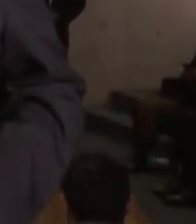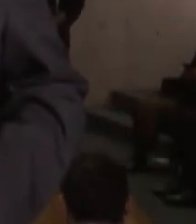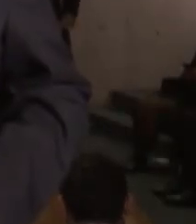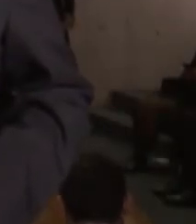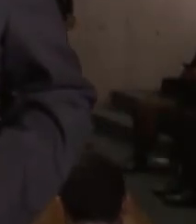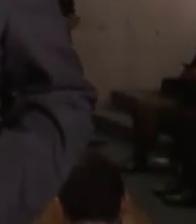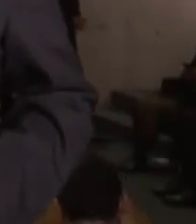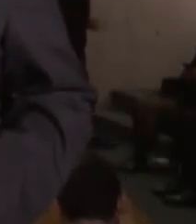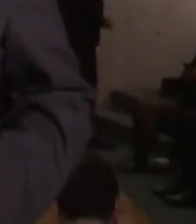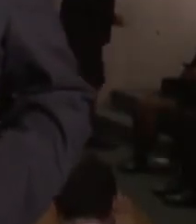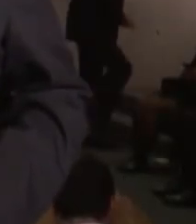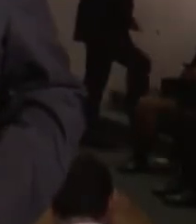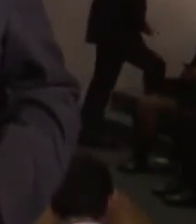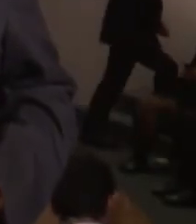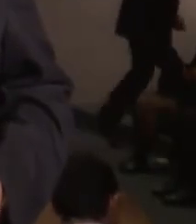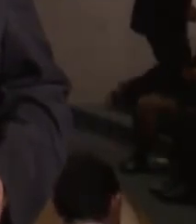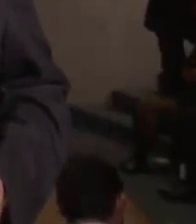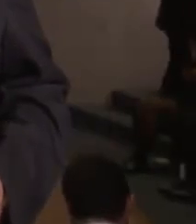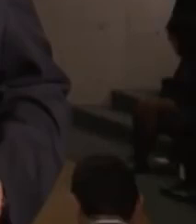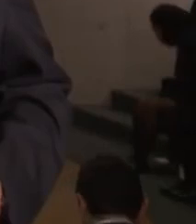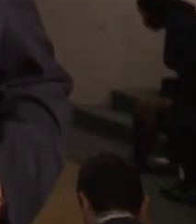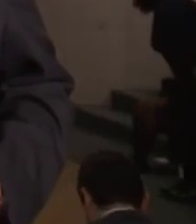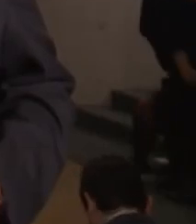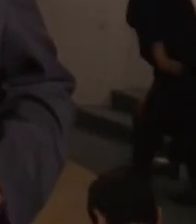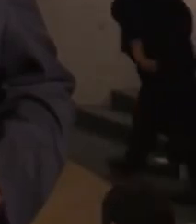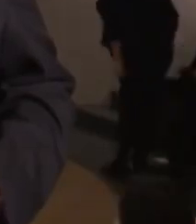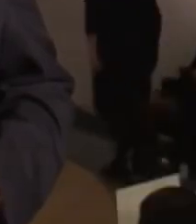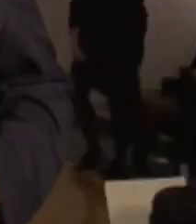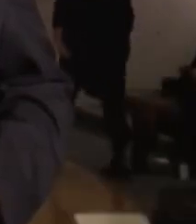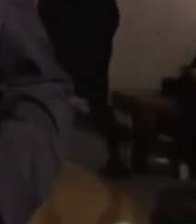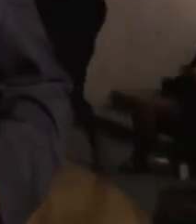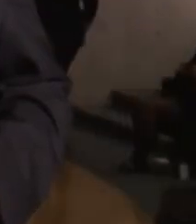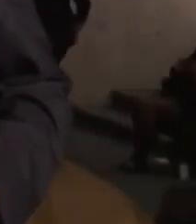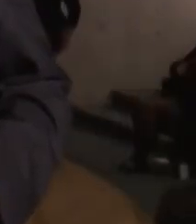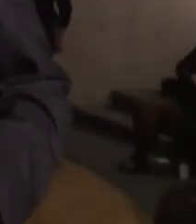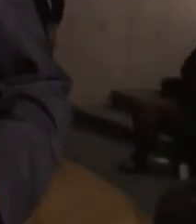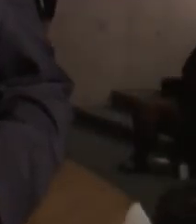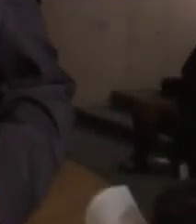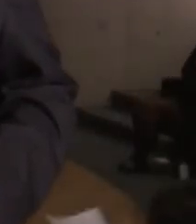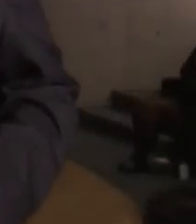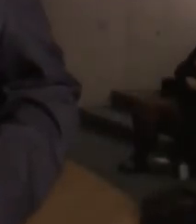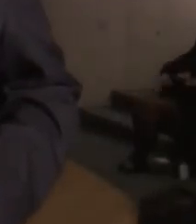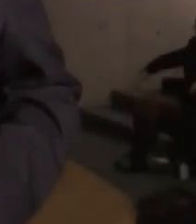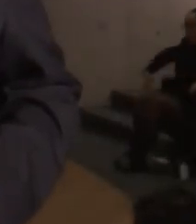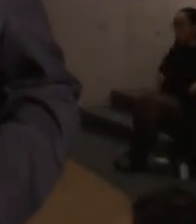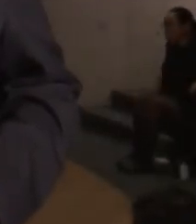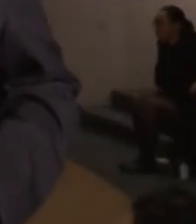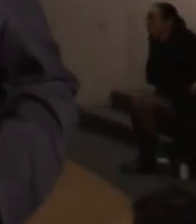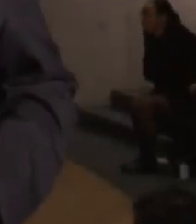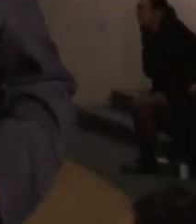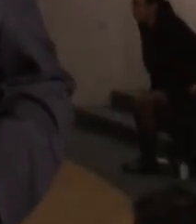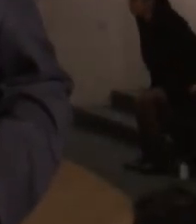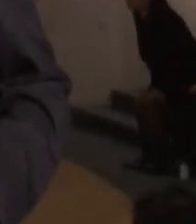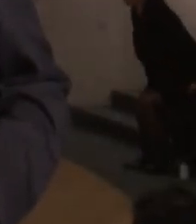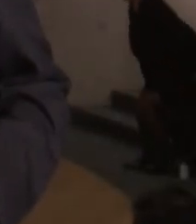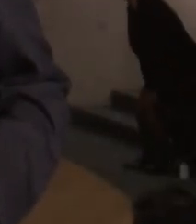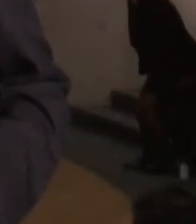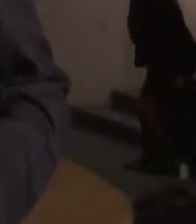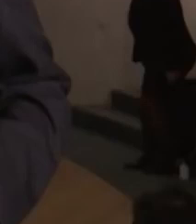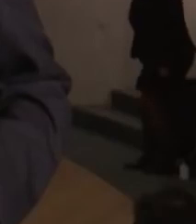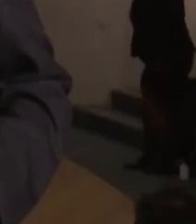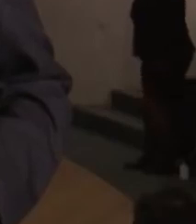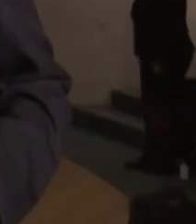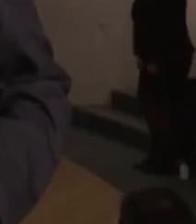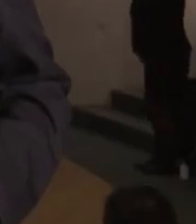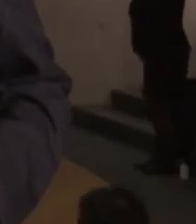¿Qué tal? ¿Cómo estás, Carlos Vargas? Lucy Farías, buenas noches. Tenemos por delante una sesión pública importante, asuntos importantes, asuntos relacionados con el fideicomiso